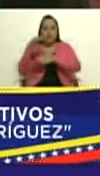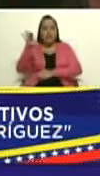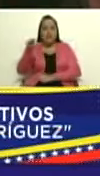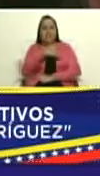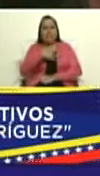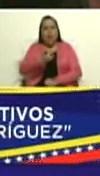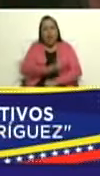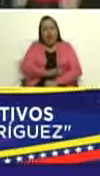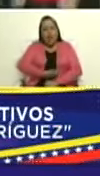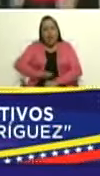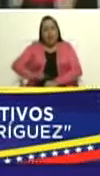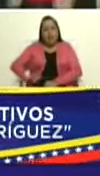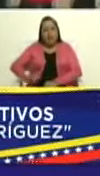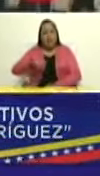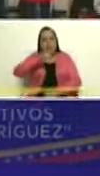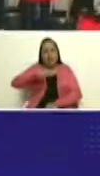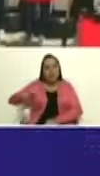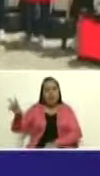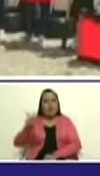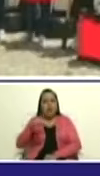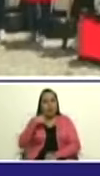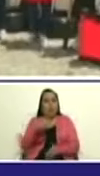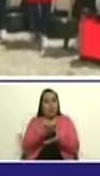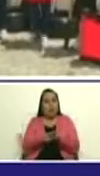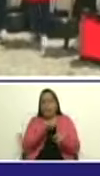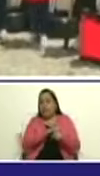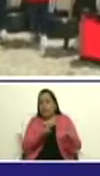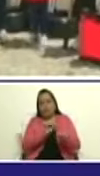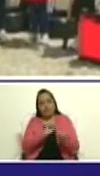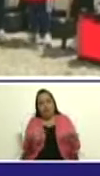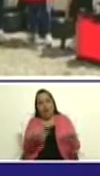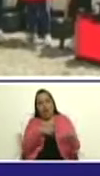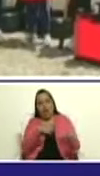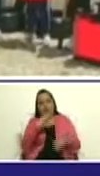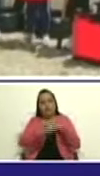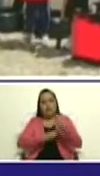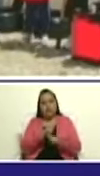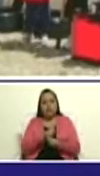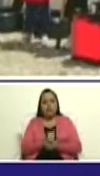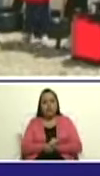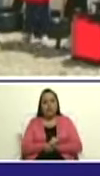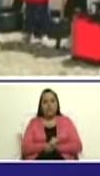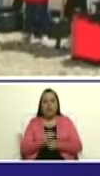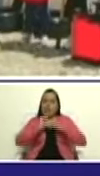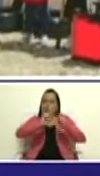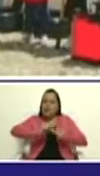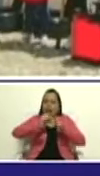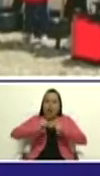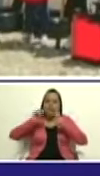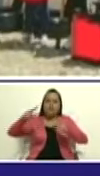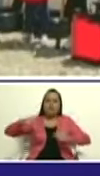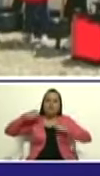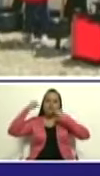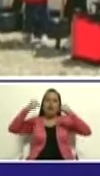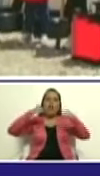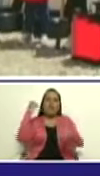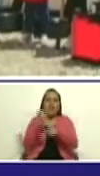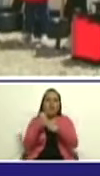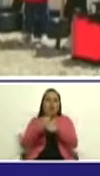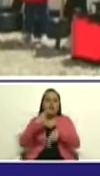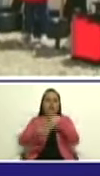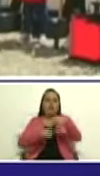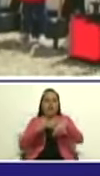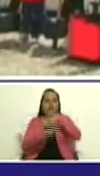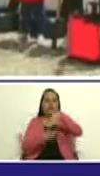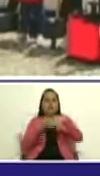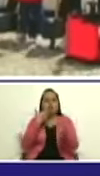de hambre al pueblo venezolano, pero no podrán hacerlo. Nosotros seguiremos triunfando, seguiremos trabajando por este proceso